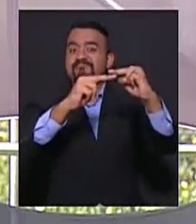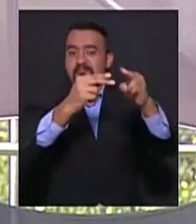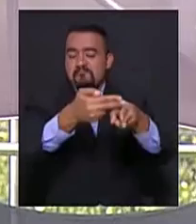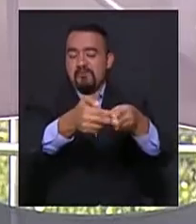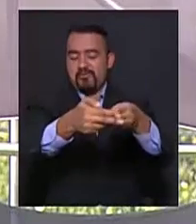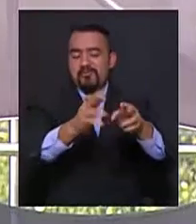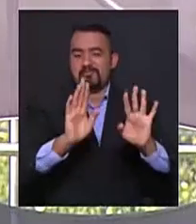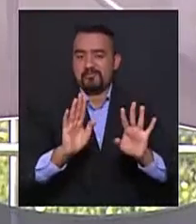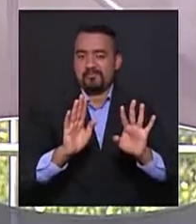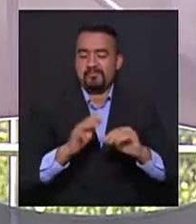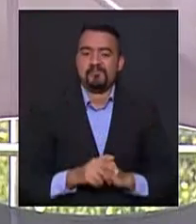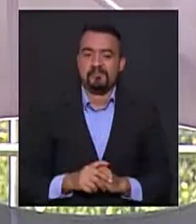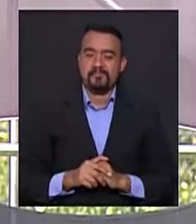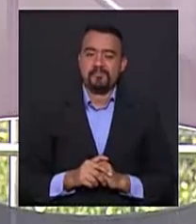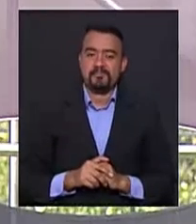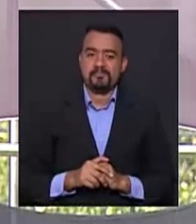fase.